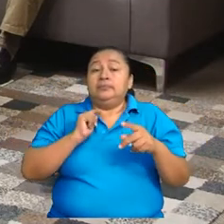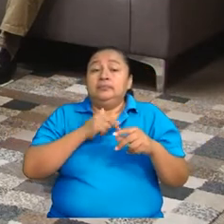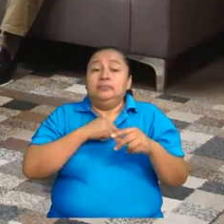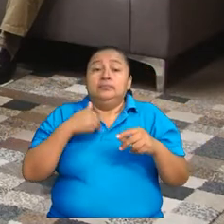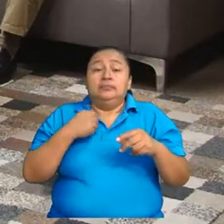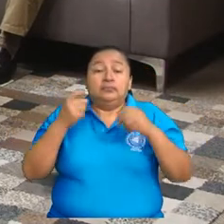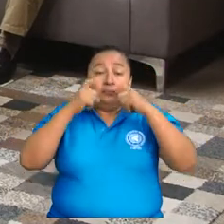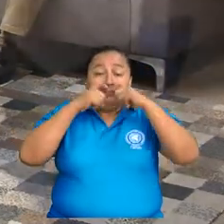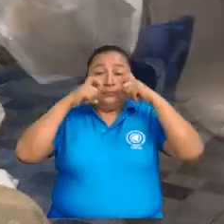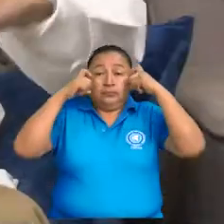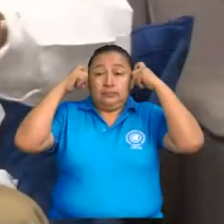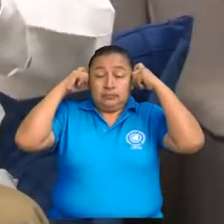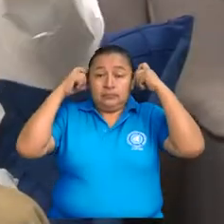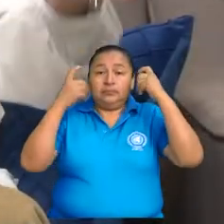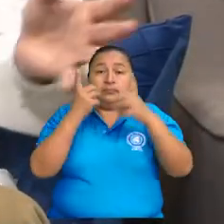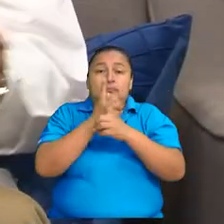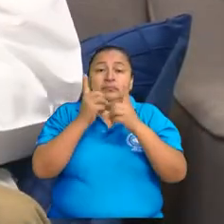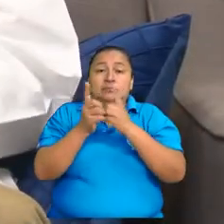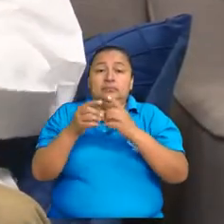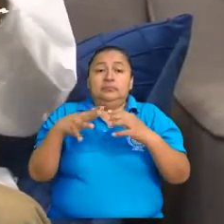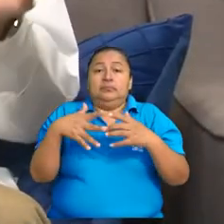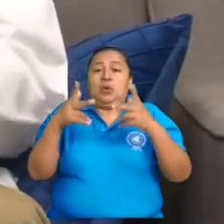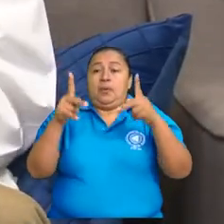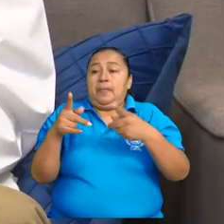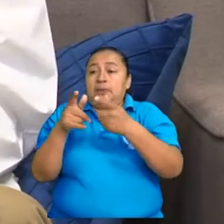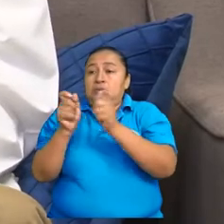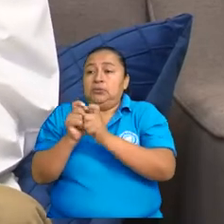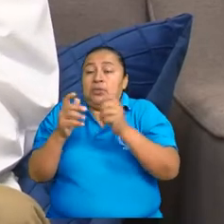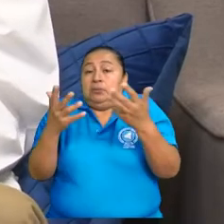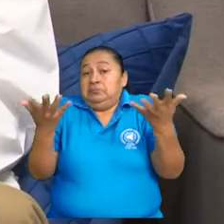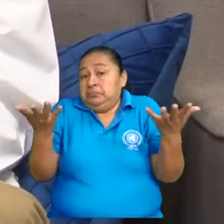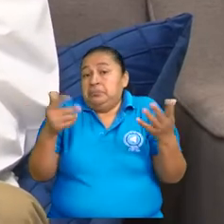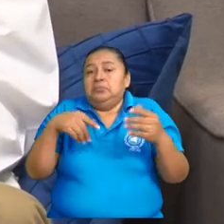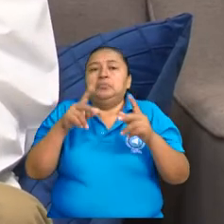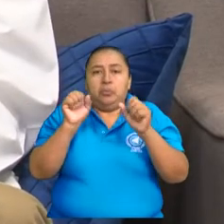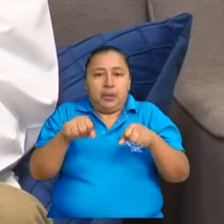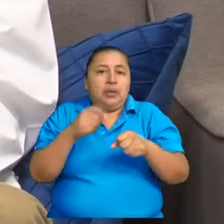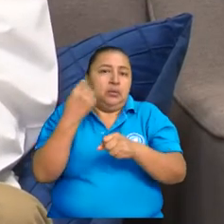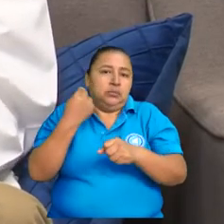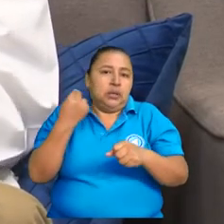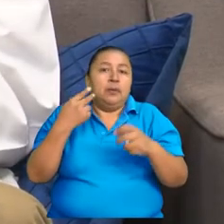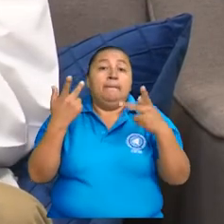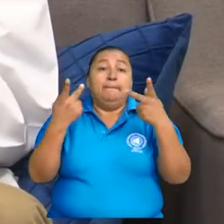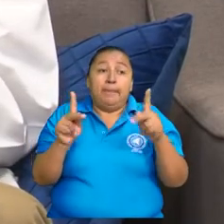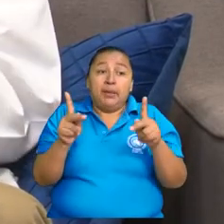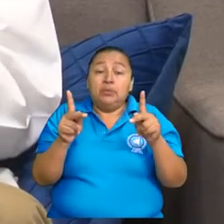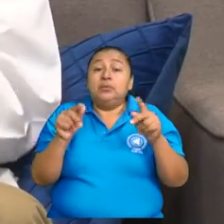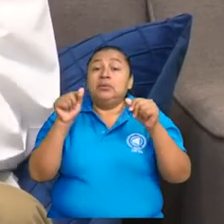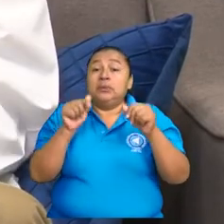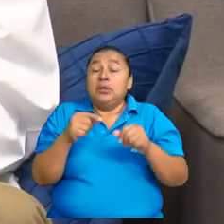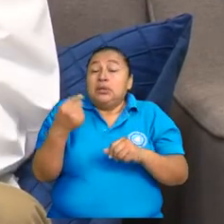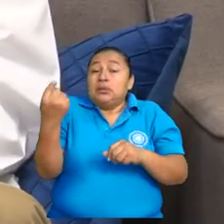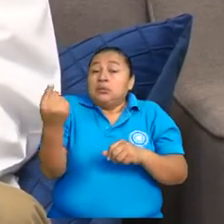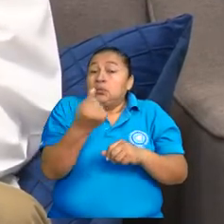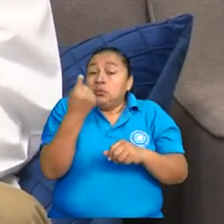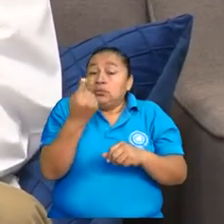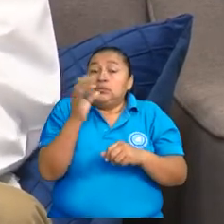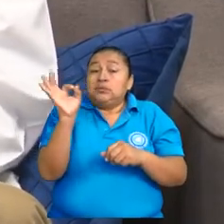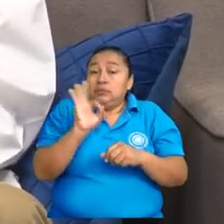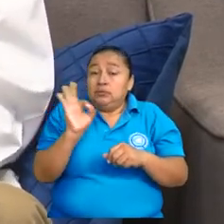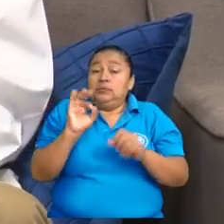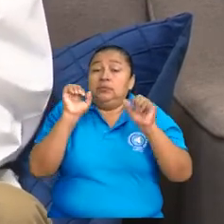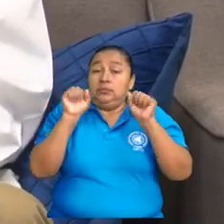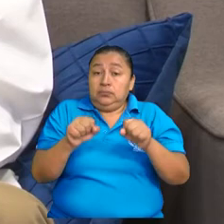usar mascarilla que se va a exponer a un grupo de gente, pues podrá usarla, pues. Pero si la única manera para que